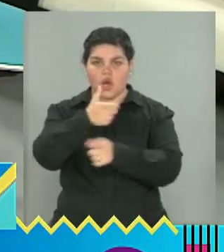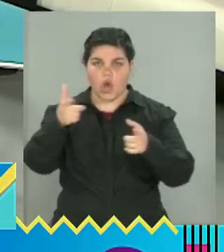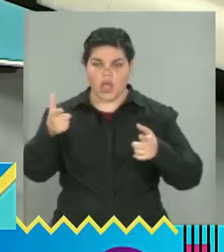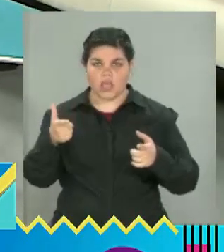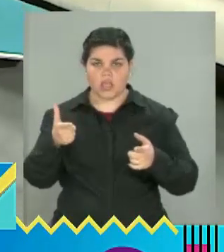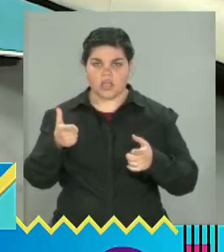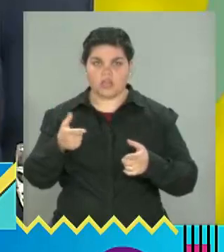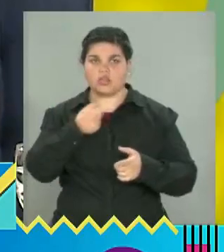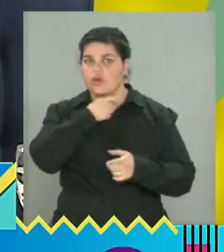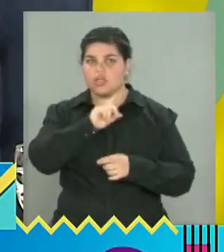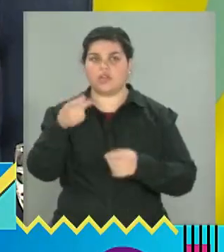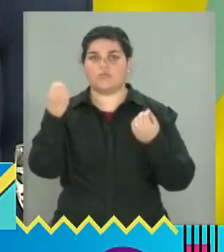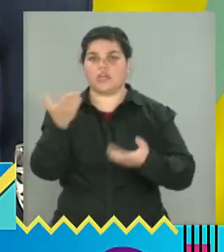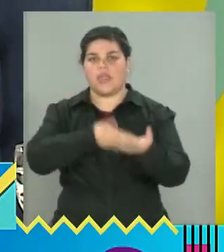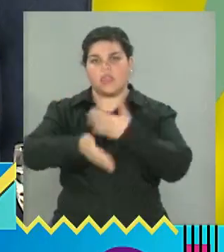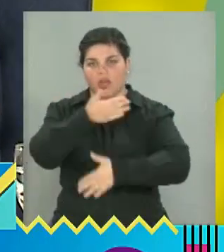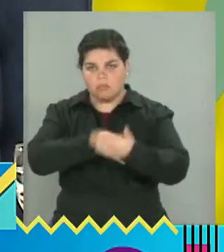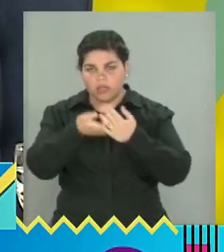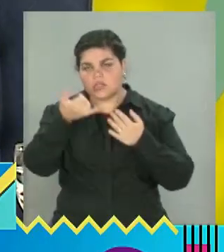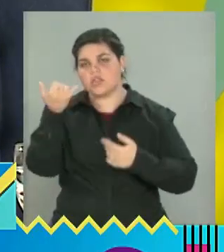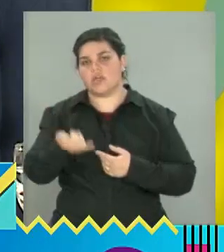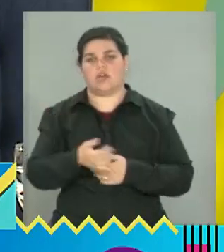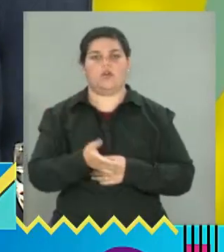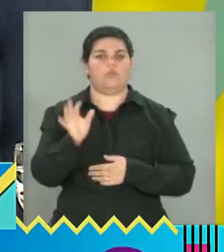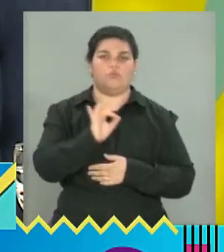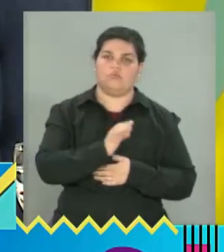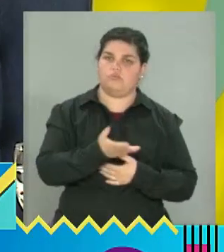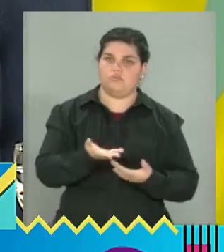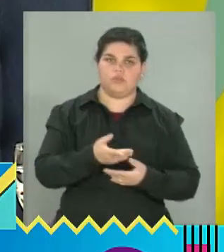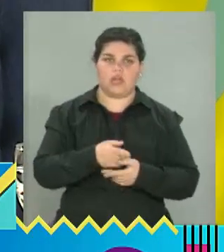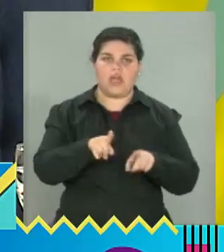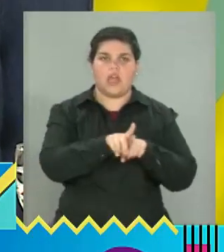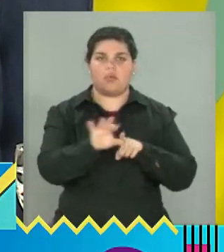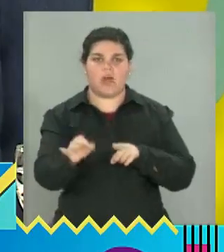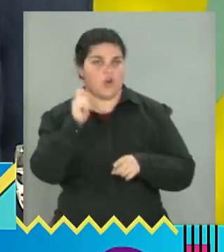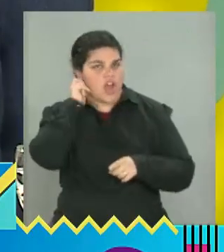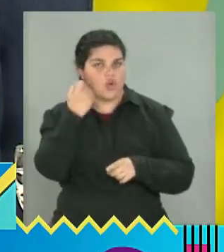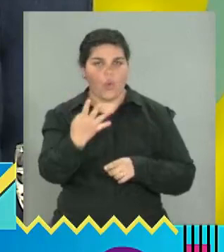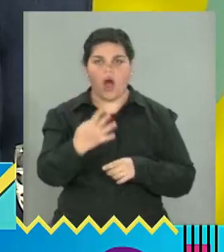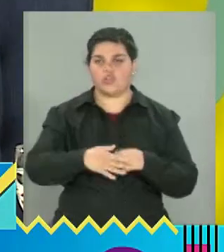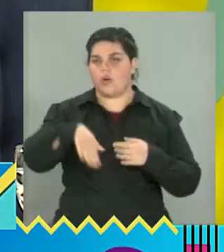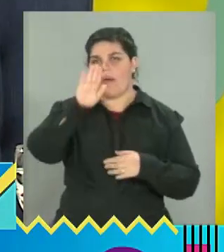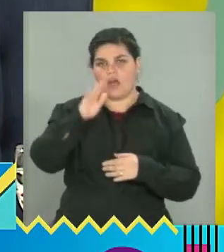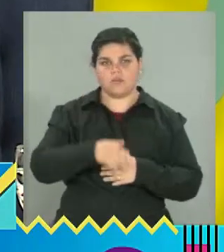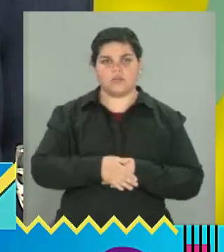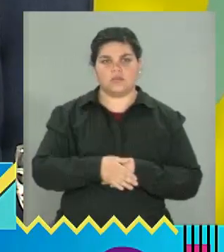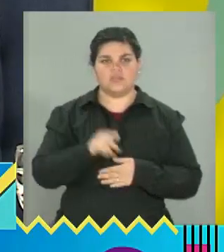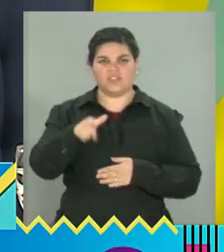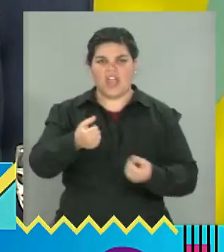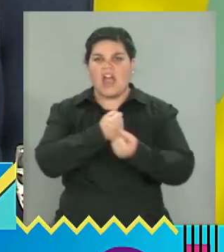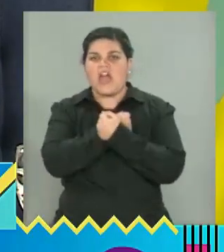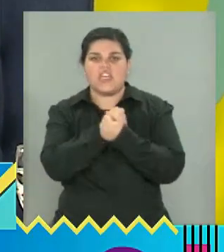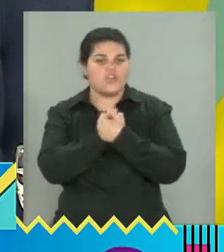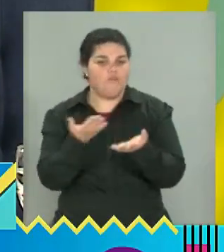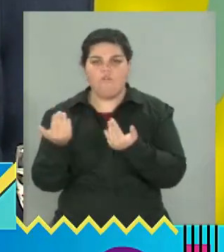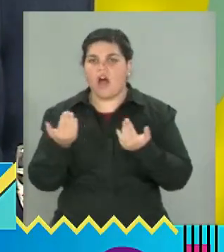Porque tienen discapacidades, porque tienen hermanitos más de 4 años. Entonces, es la demanda hasta de la contención, del cariño, o